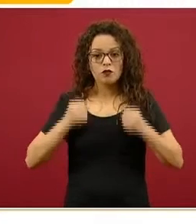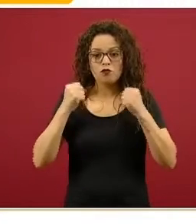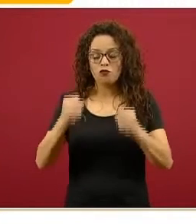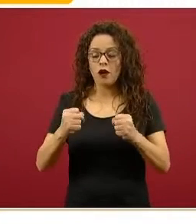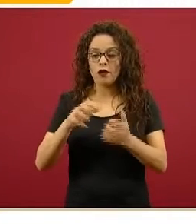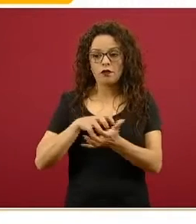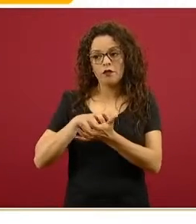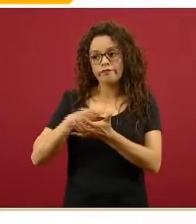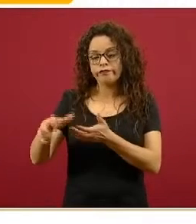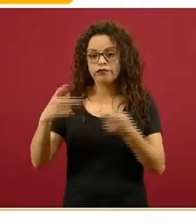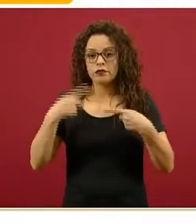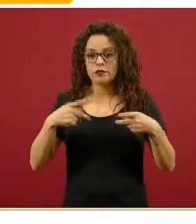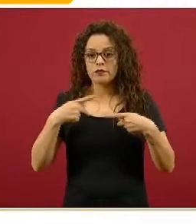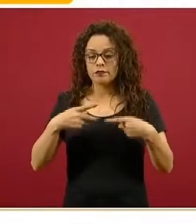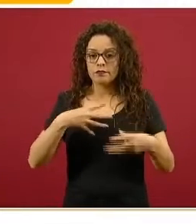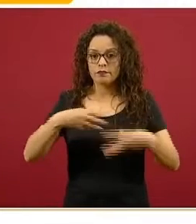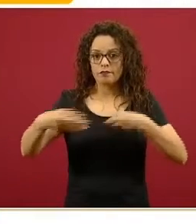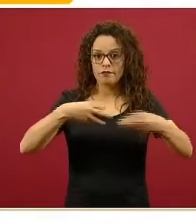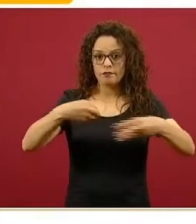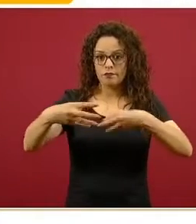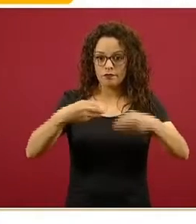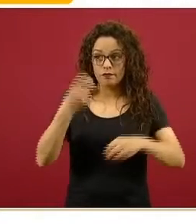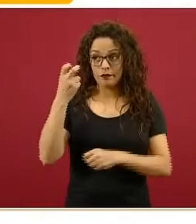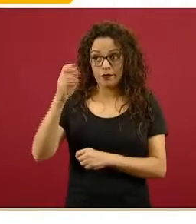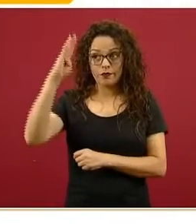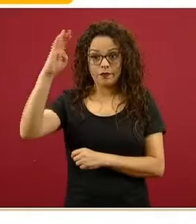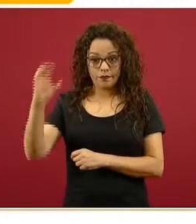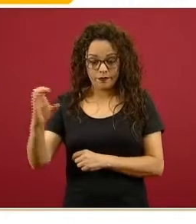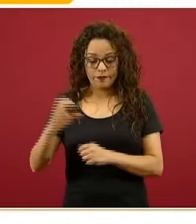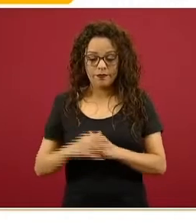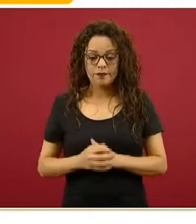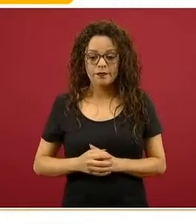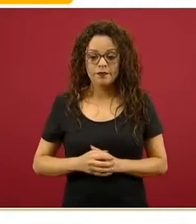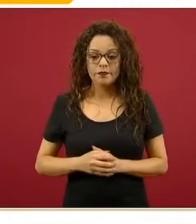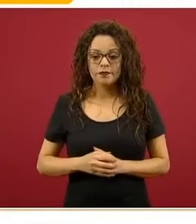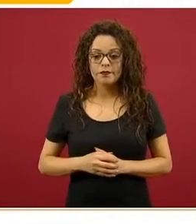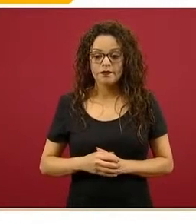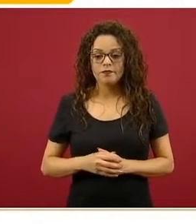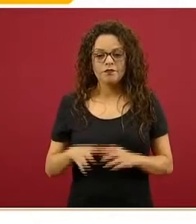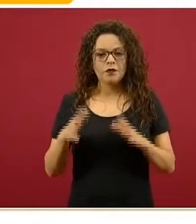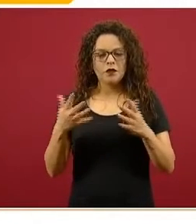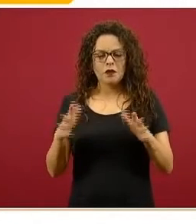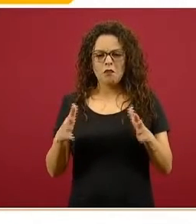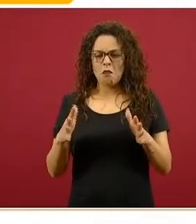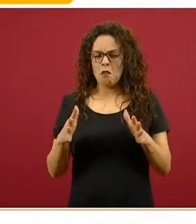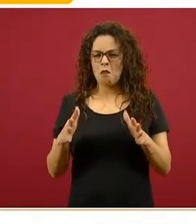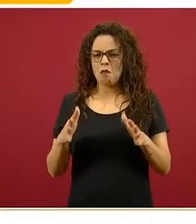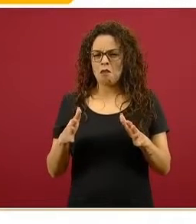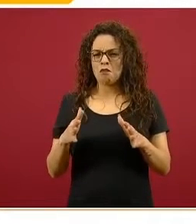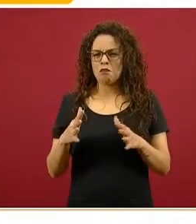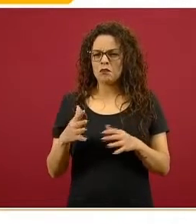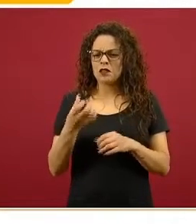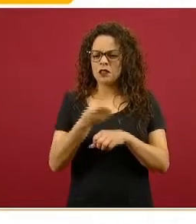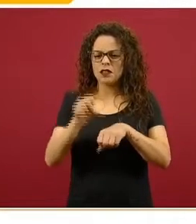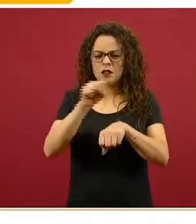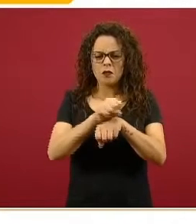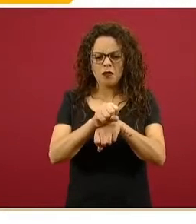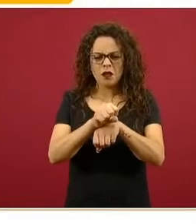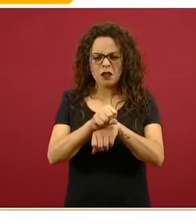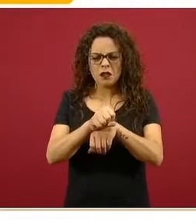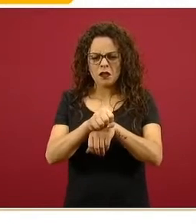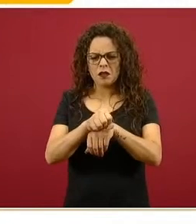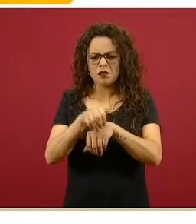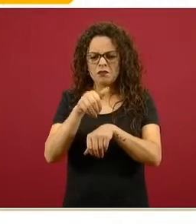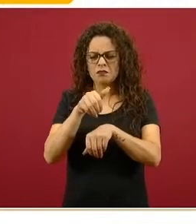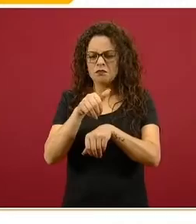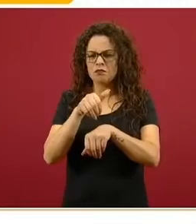carga de la pandemia en Baja California, y desde casi prácticamente desde la semana 16, tal vez con un